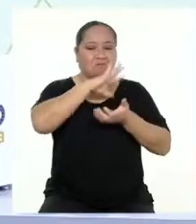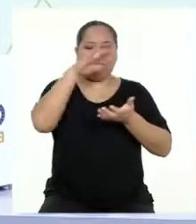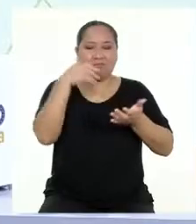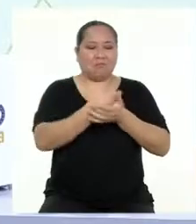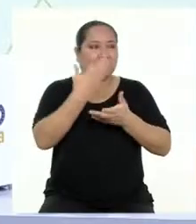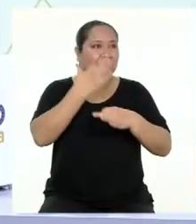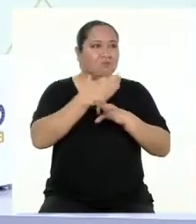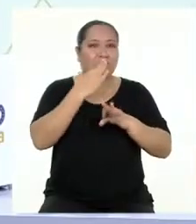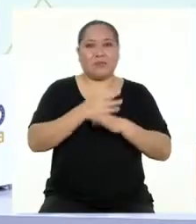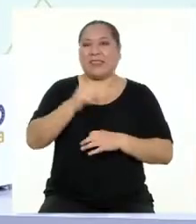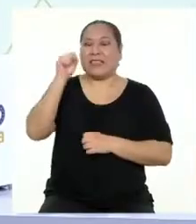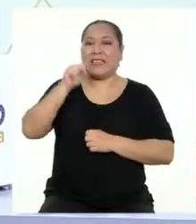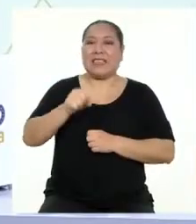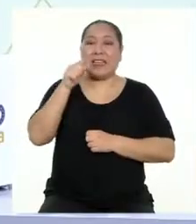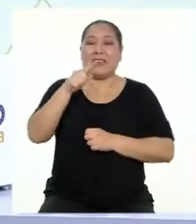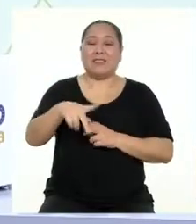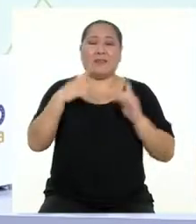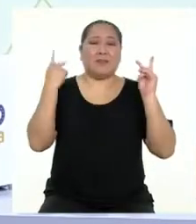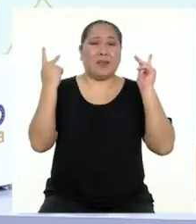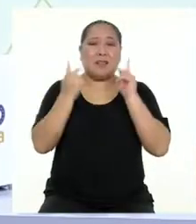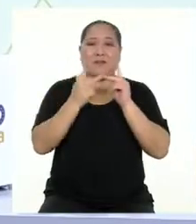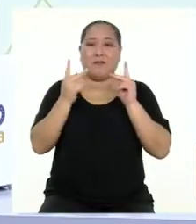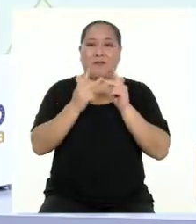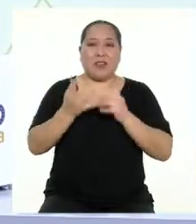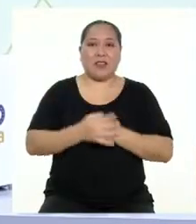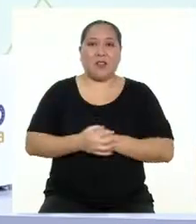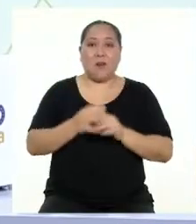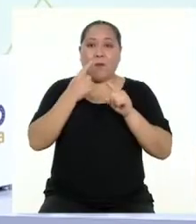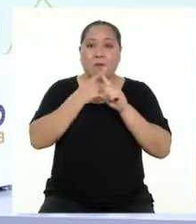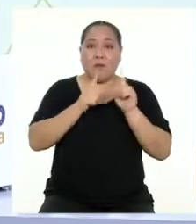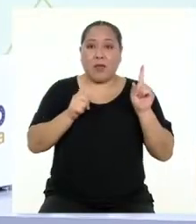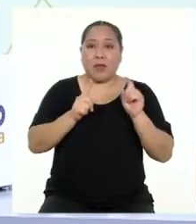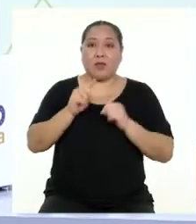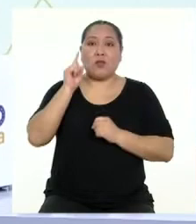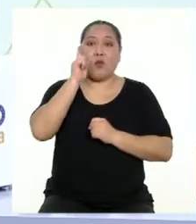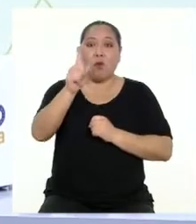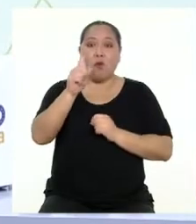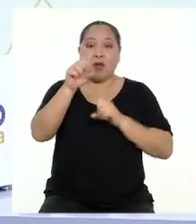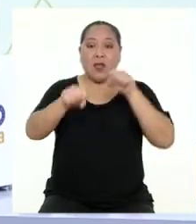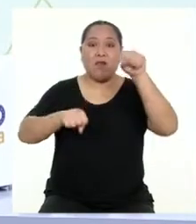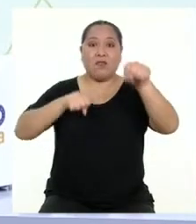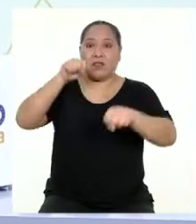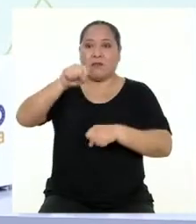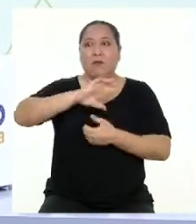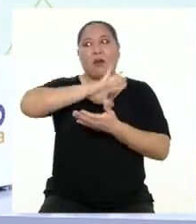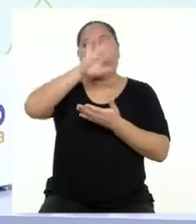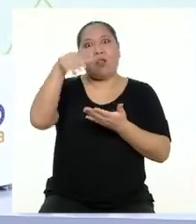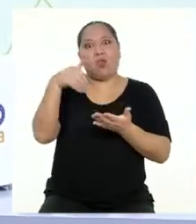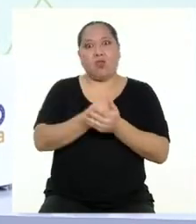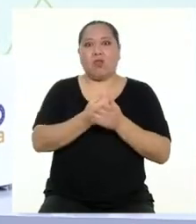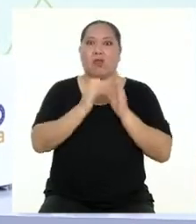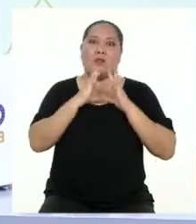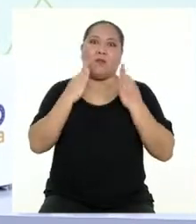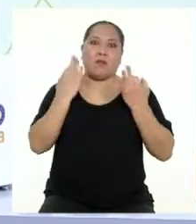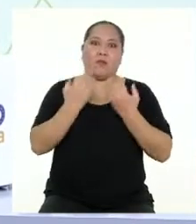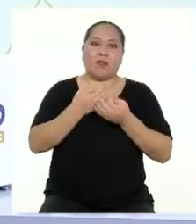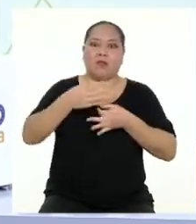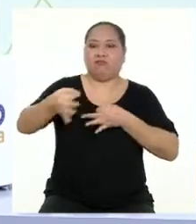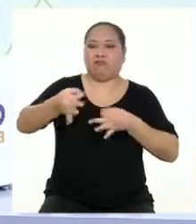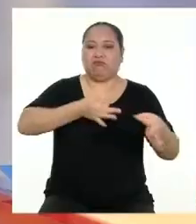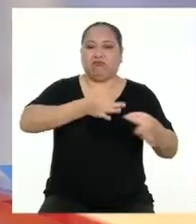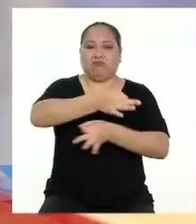sentidos. Sí, eso es excelente. Pero es una sola bicicleta para toda la familia. Se la tienen que